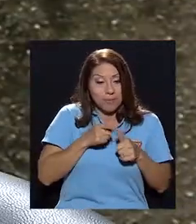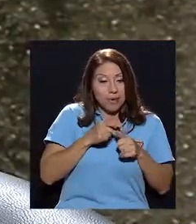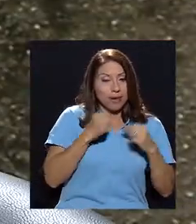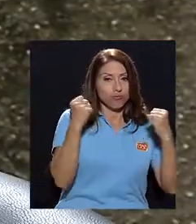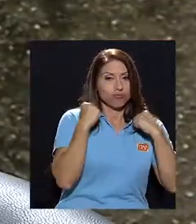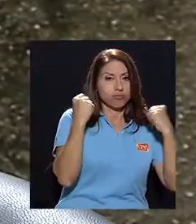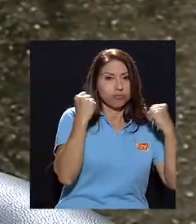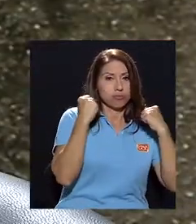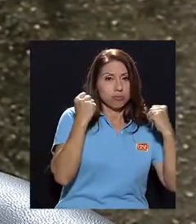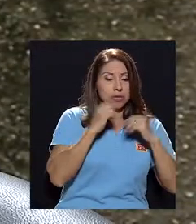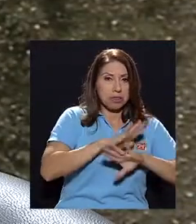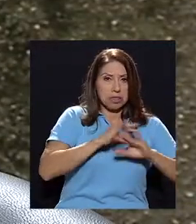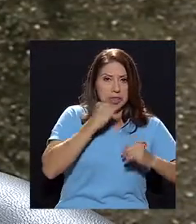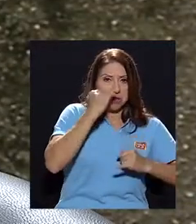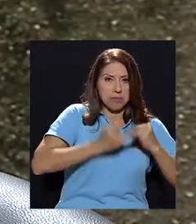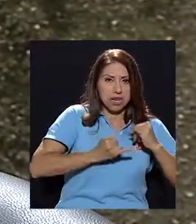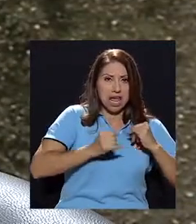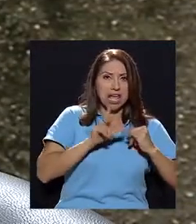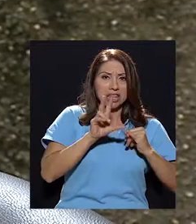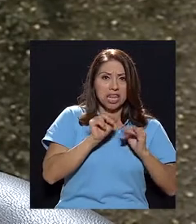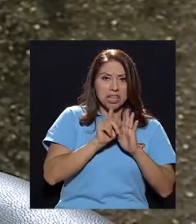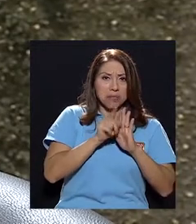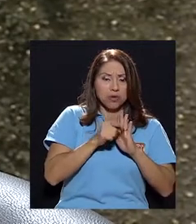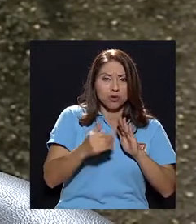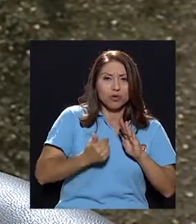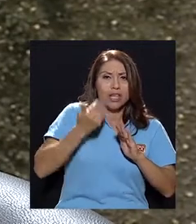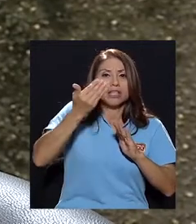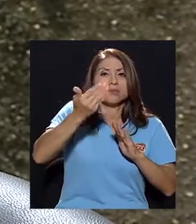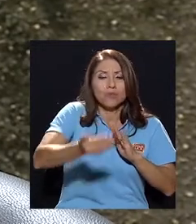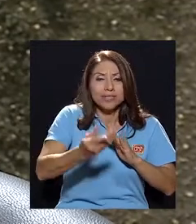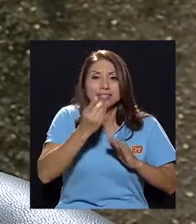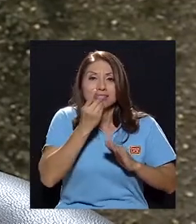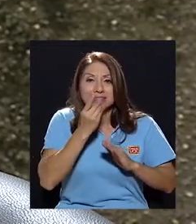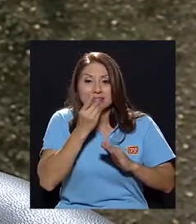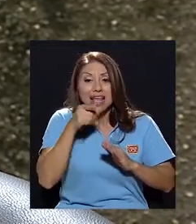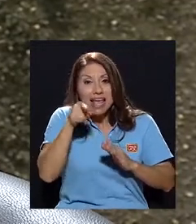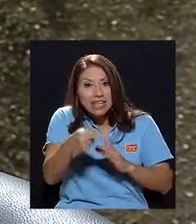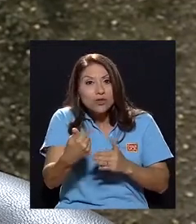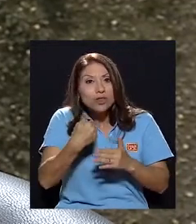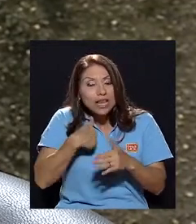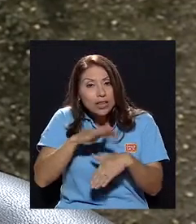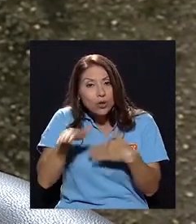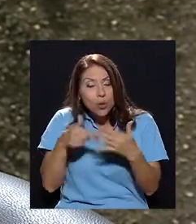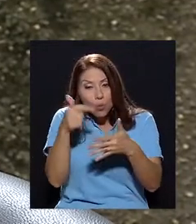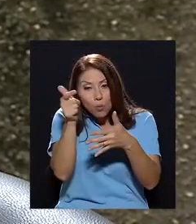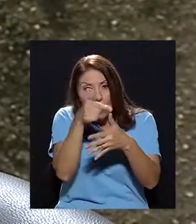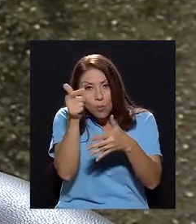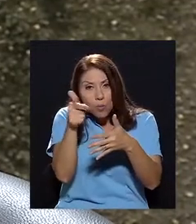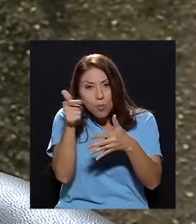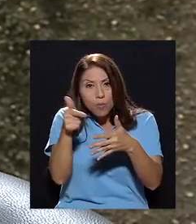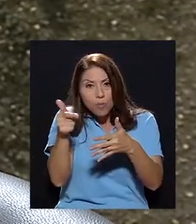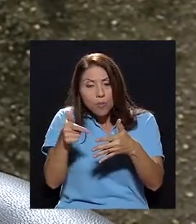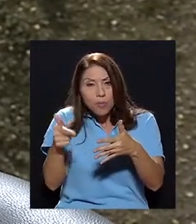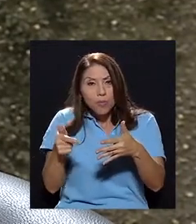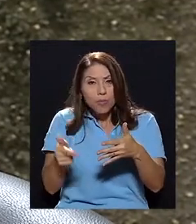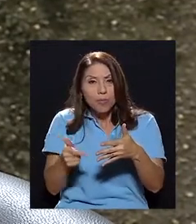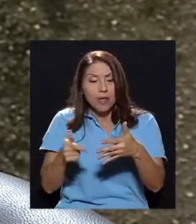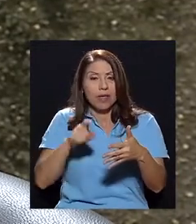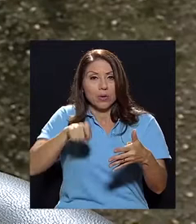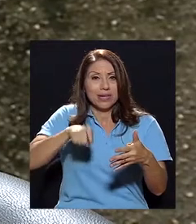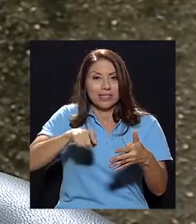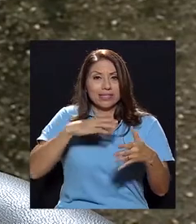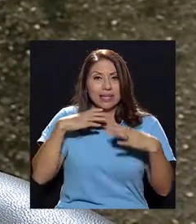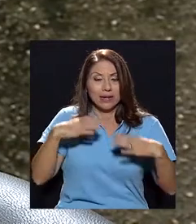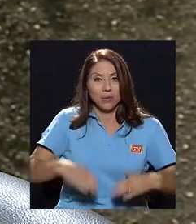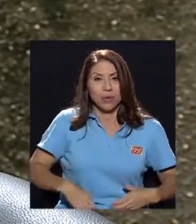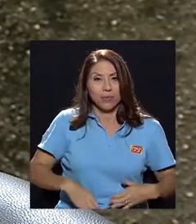porque ese desayuno va a tener carbohidrato, va a tener proteína, va a tener electrolitos, ¿verdad? Si le agrega un poco de sal, pueden tomar